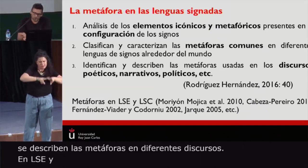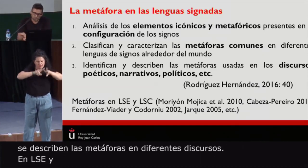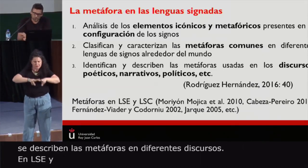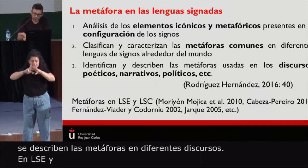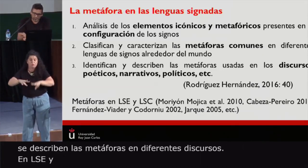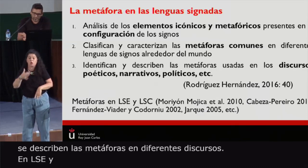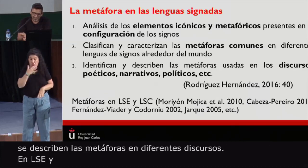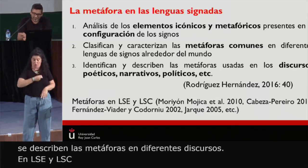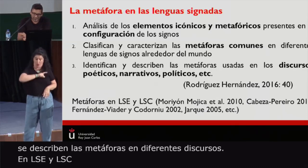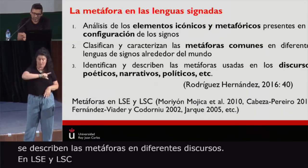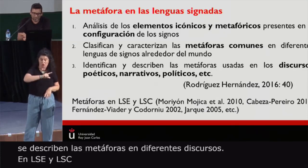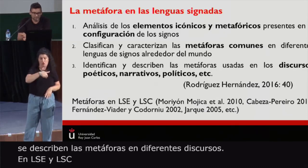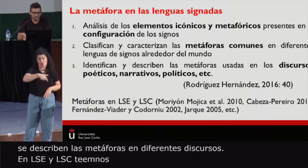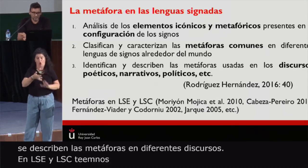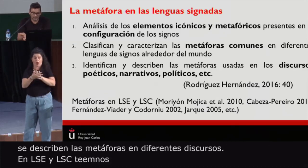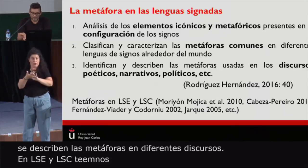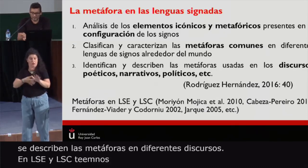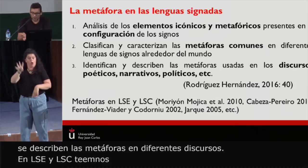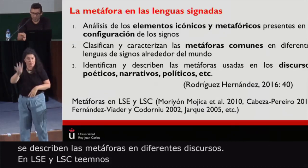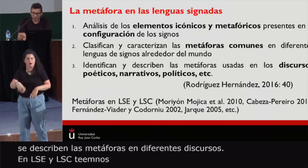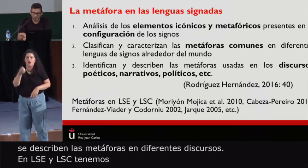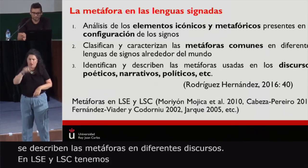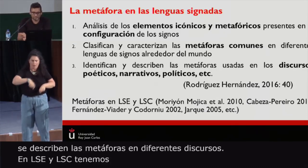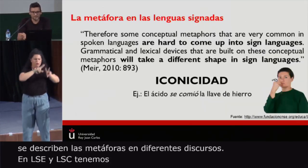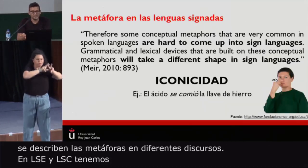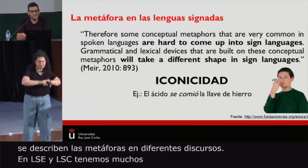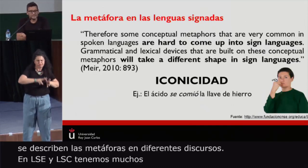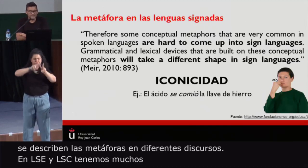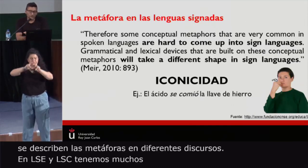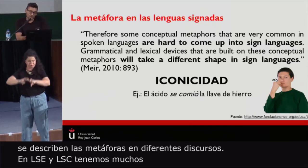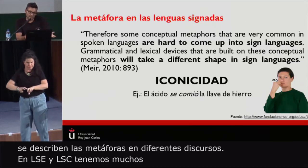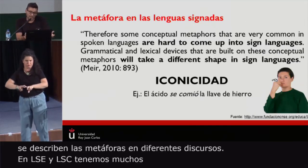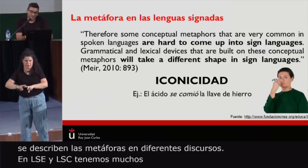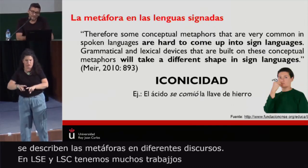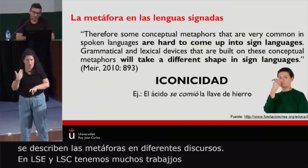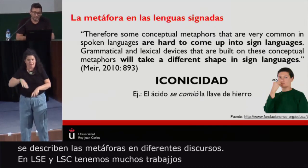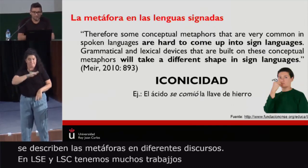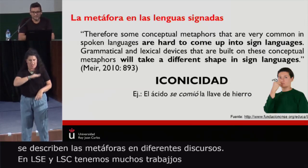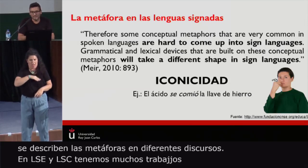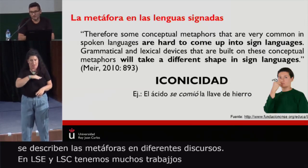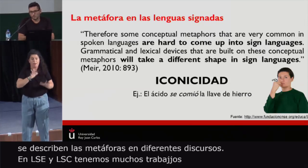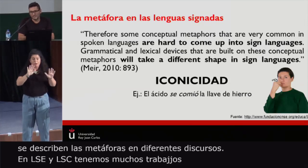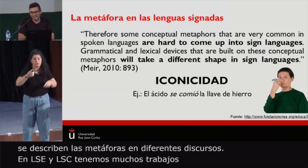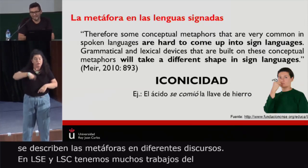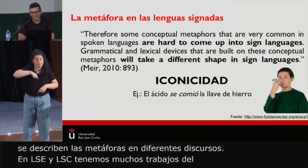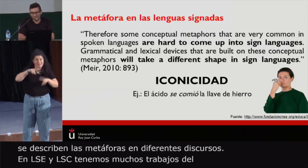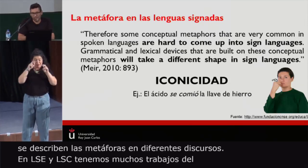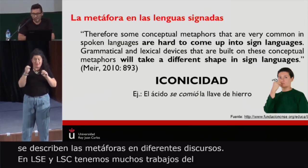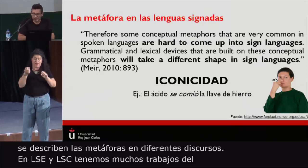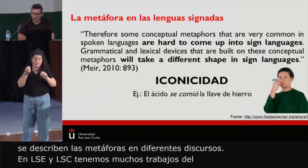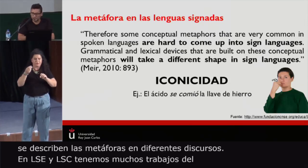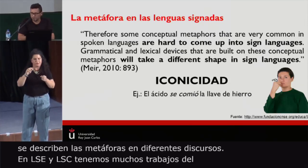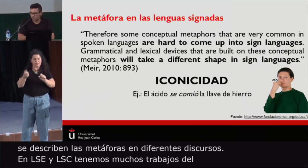trabajos, sobre el análisis de las metáforas en estas dos lenguas. Y en cuanto a la metáfora en lenguas asignadas, nos gustaría